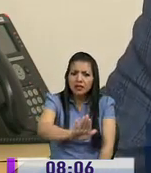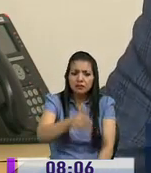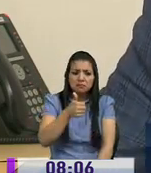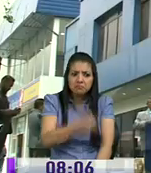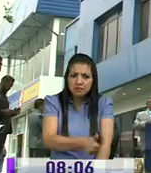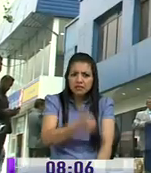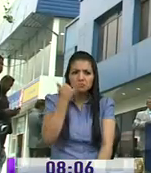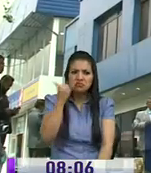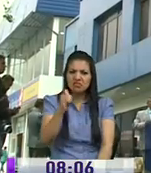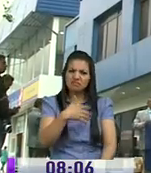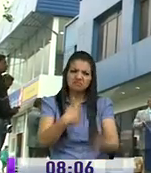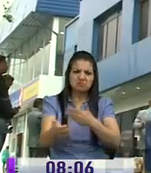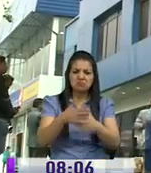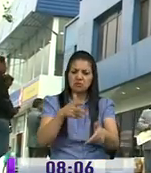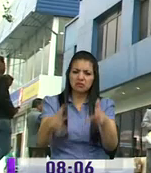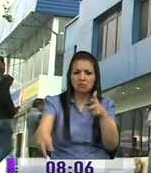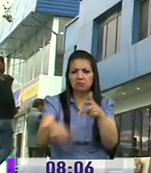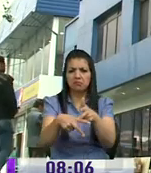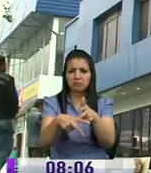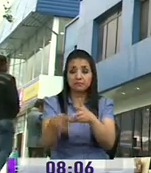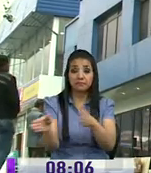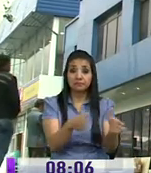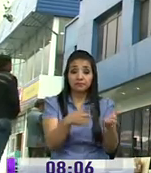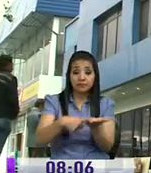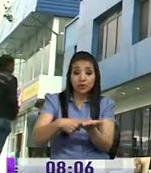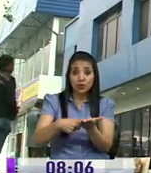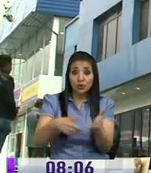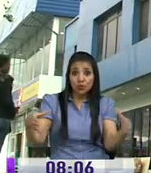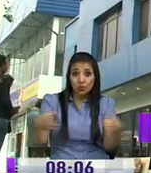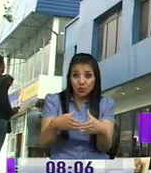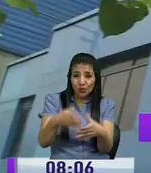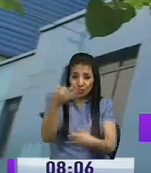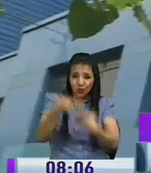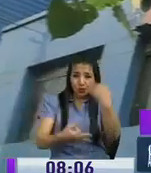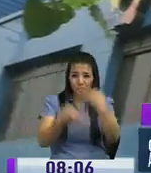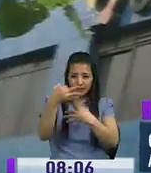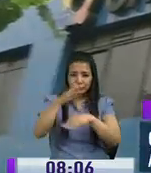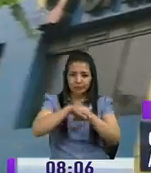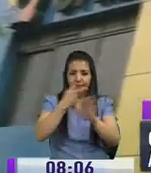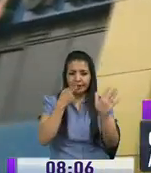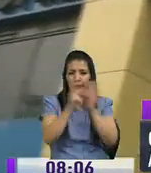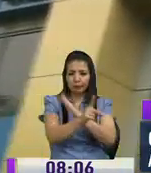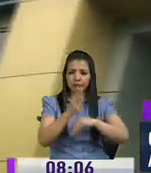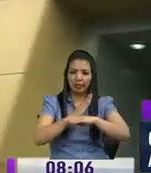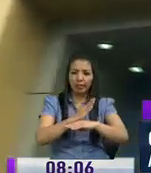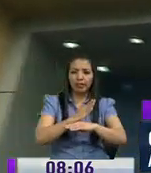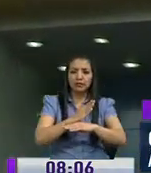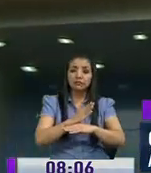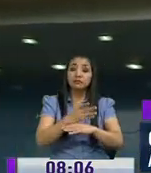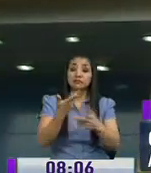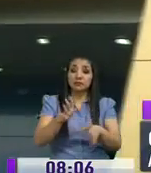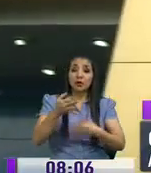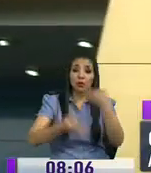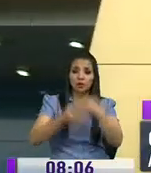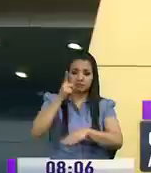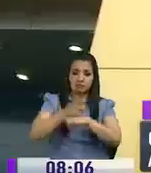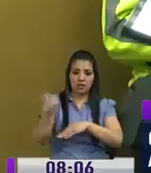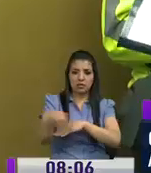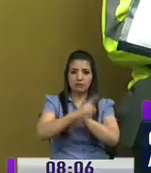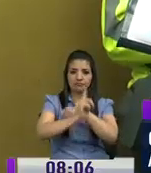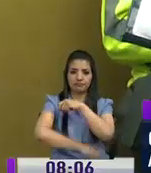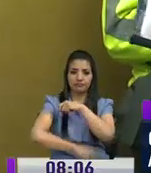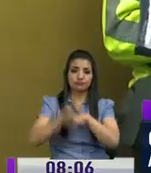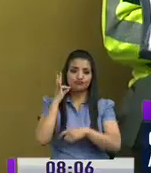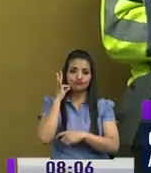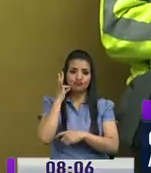deliberada. Tras una audiencia de flagrancia por la denuncia de ataque y resistencia, el juez determinó medidas cautelares para la conductora,